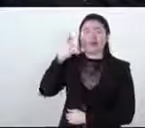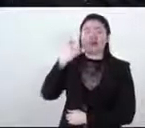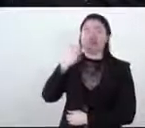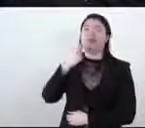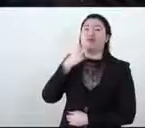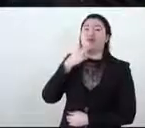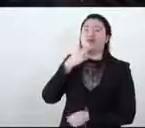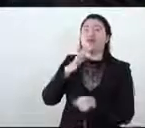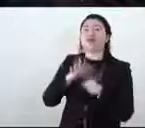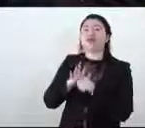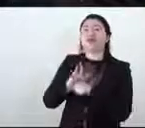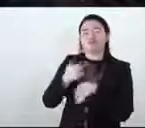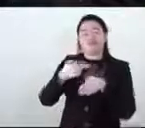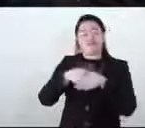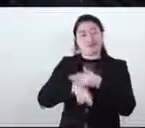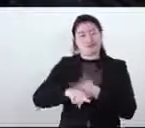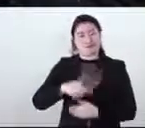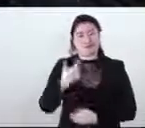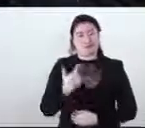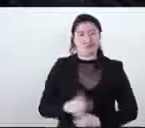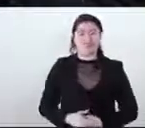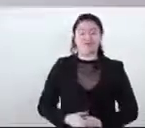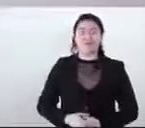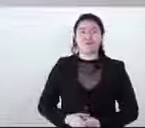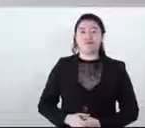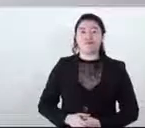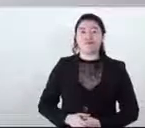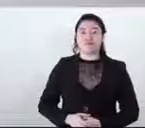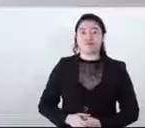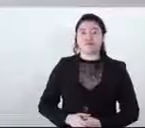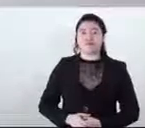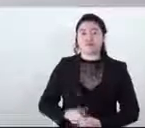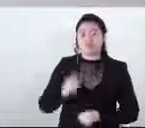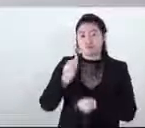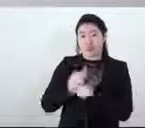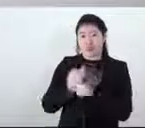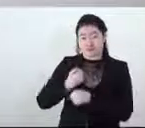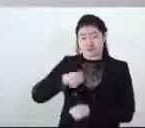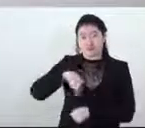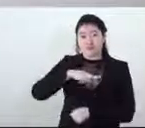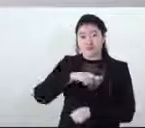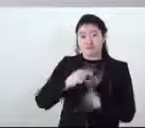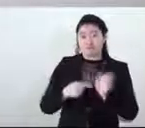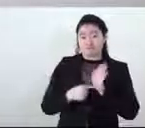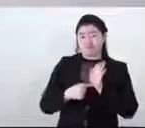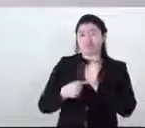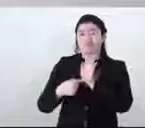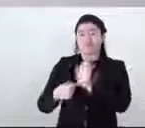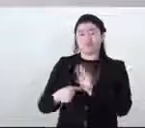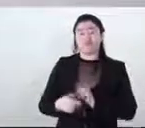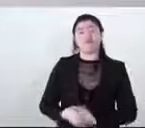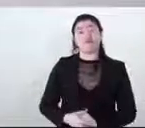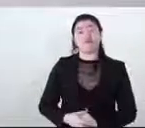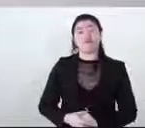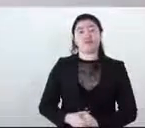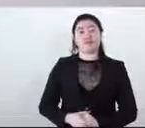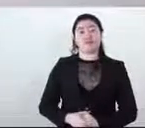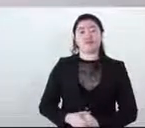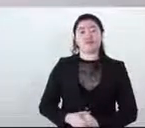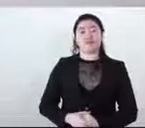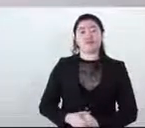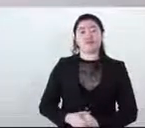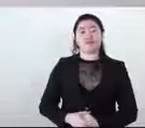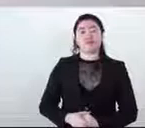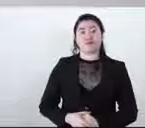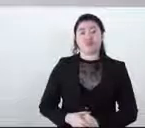momento la línea 12 del metro. Esto es lo que el día de hoy queríamos presentarles y